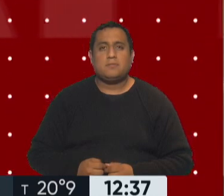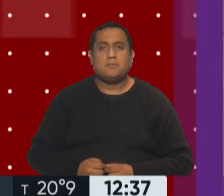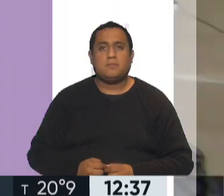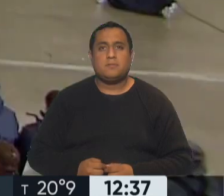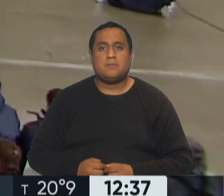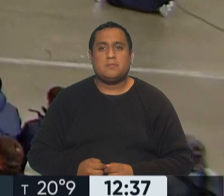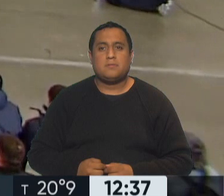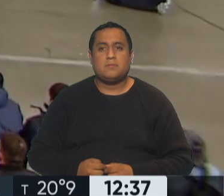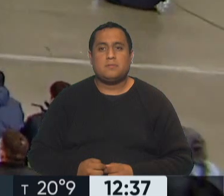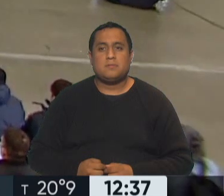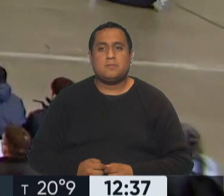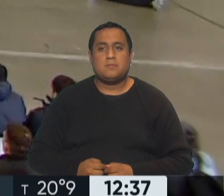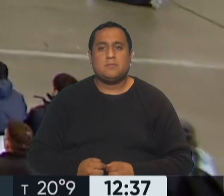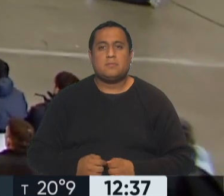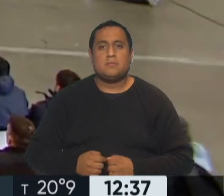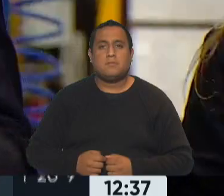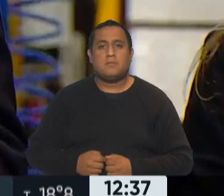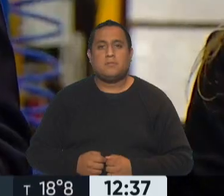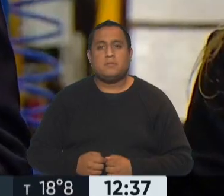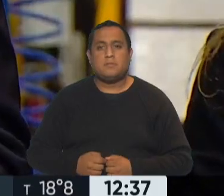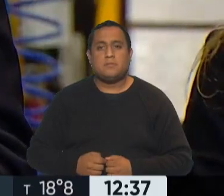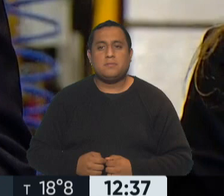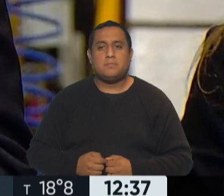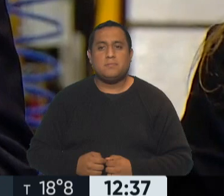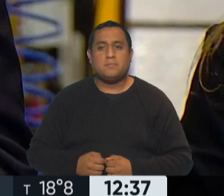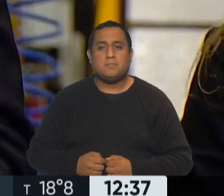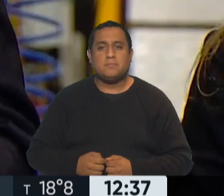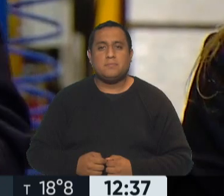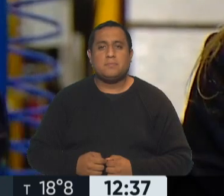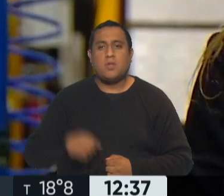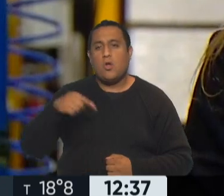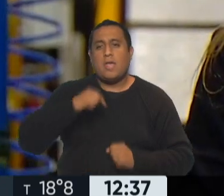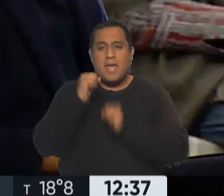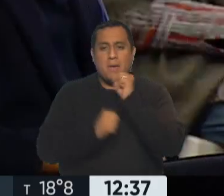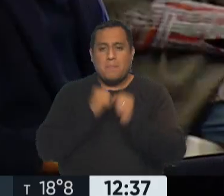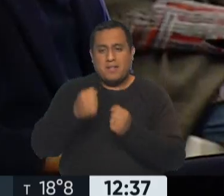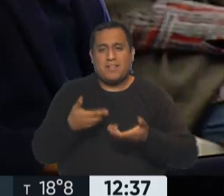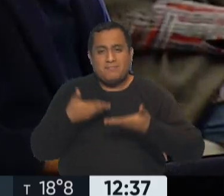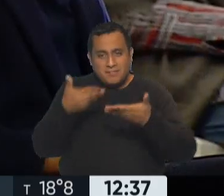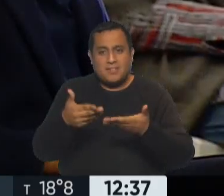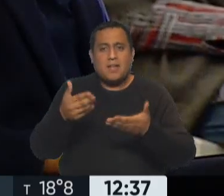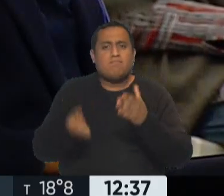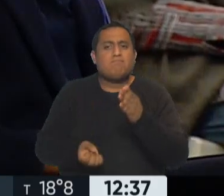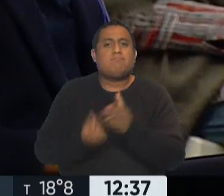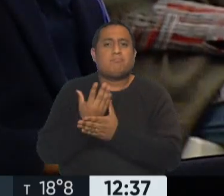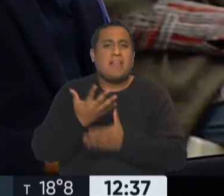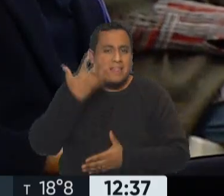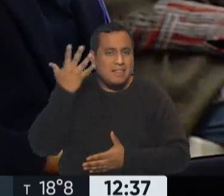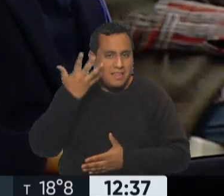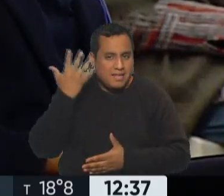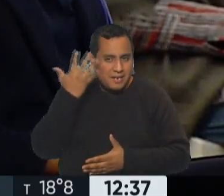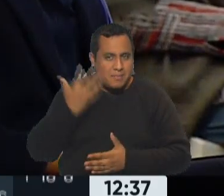empresa que hoy nos cobija nació en Tigre y se